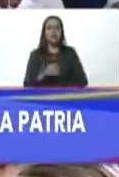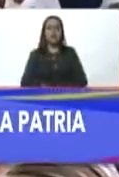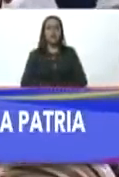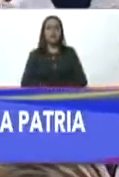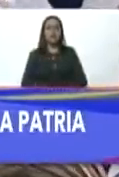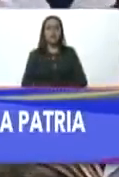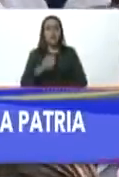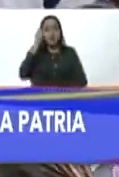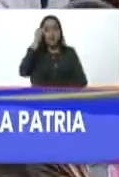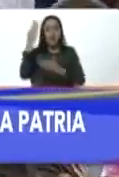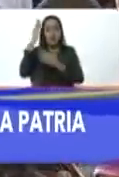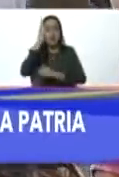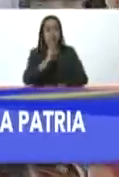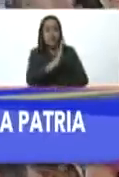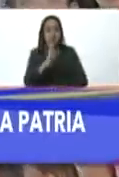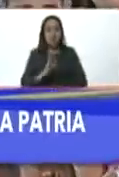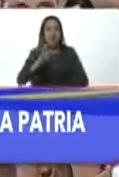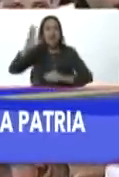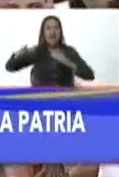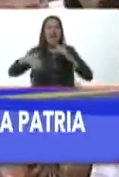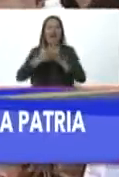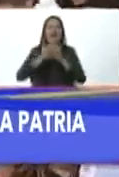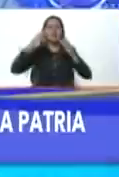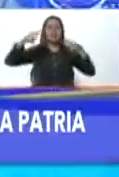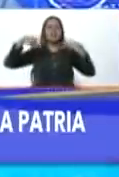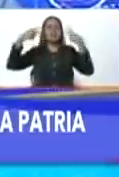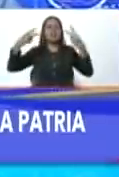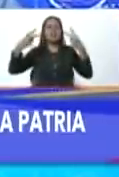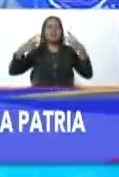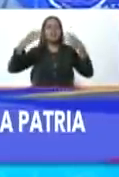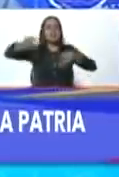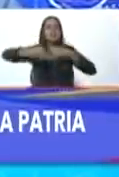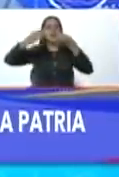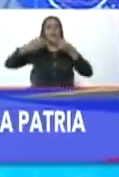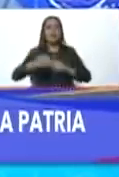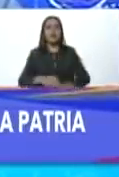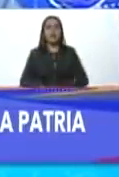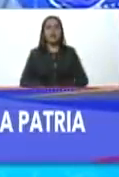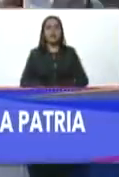Que Dios los bendiga. ¡Hasta la victoria siempre!